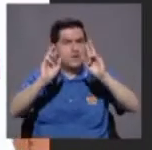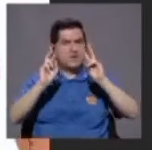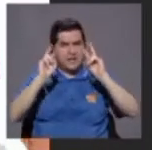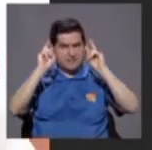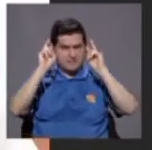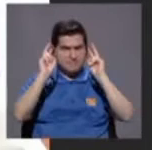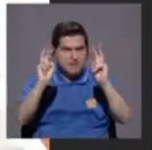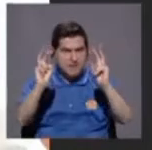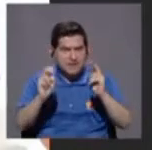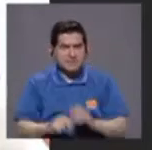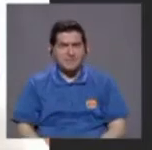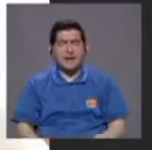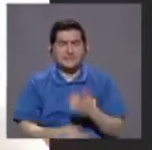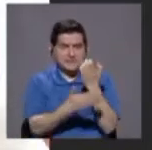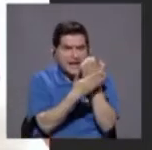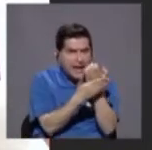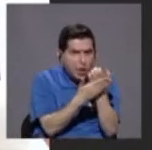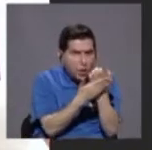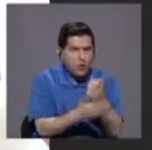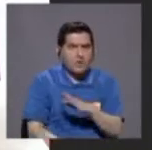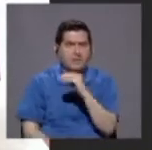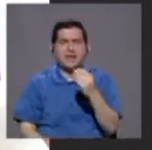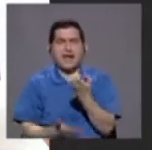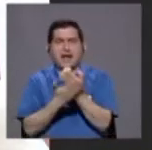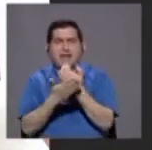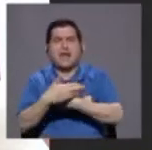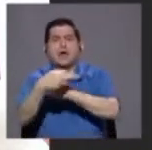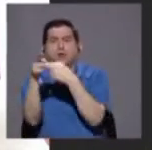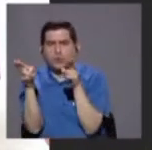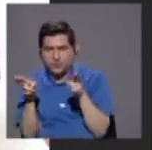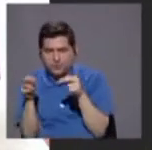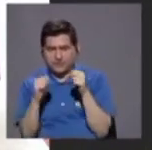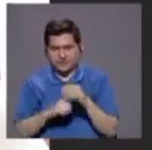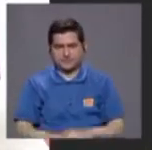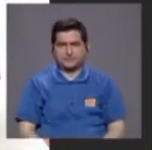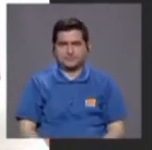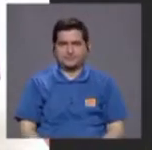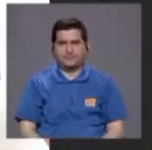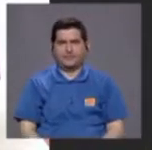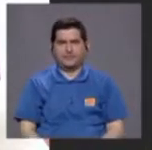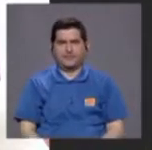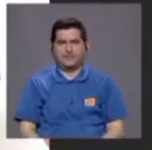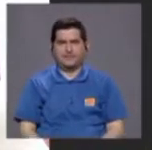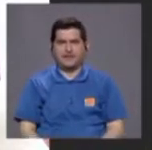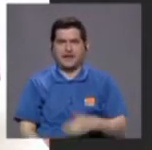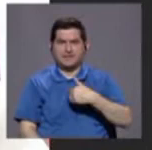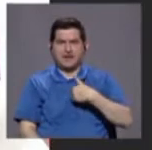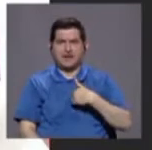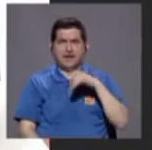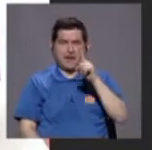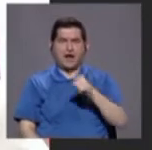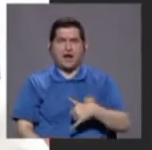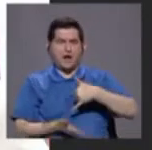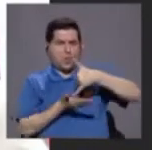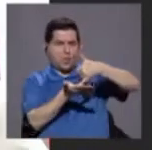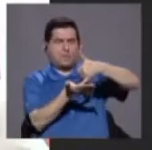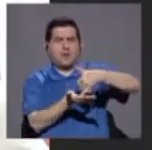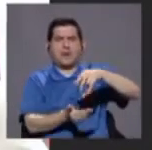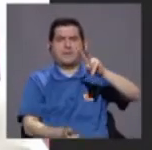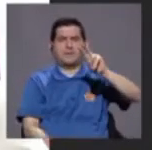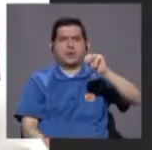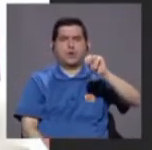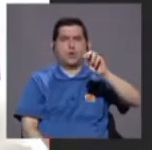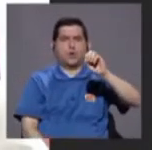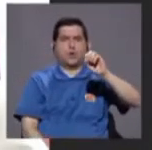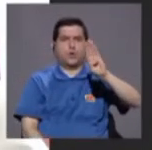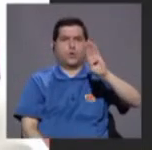temas de economía y de economía regional, ¿sí? Contaba con un premio Nobel,